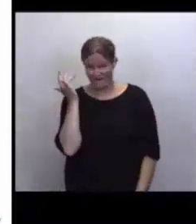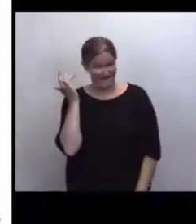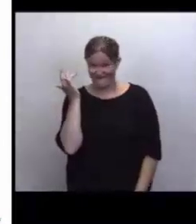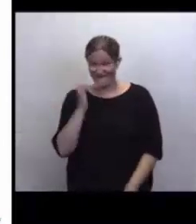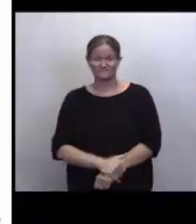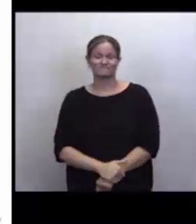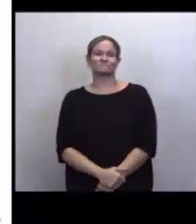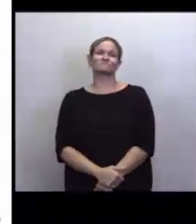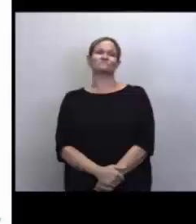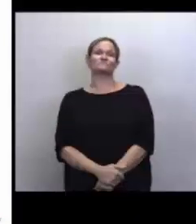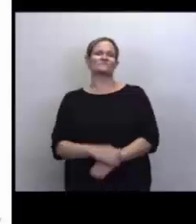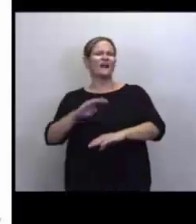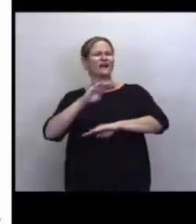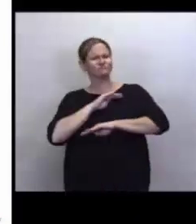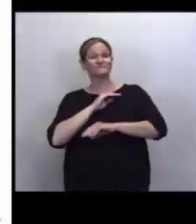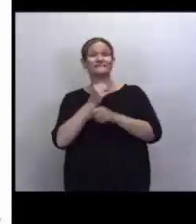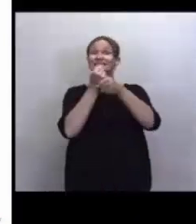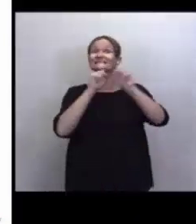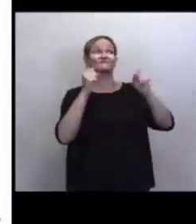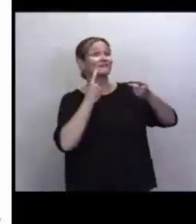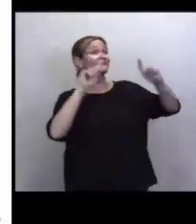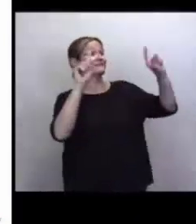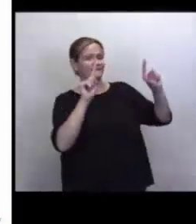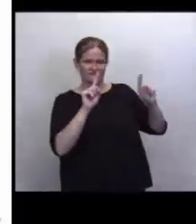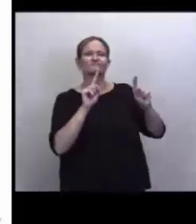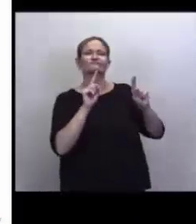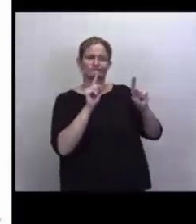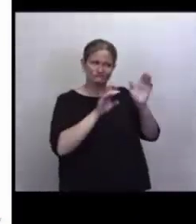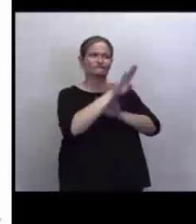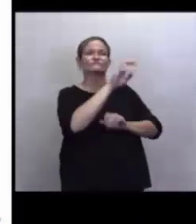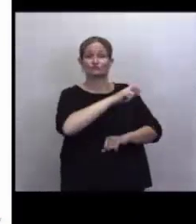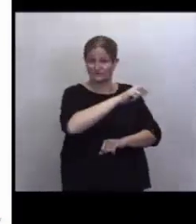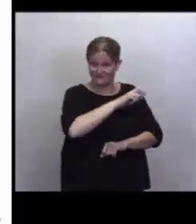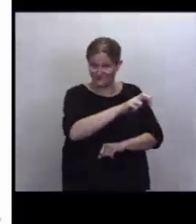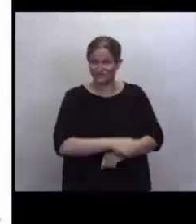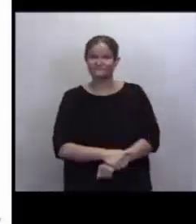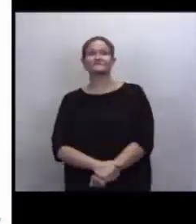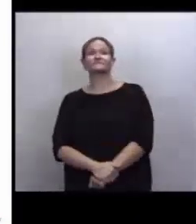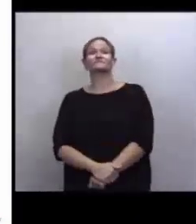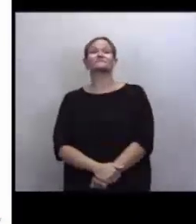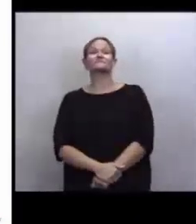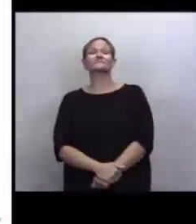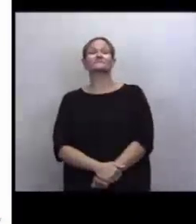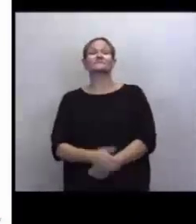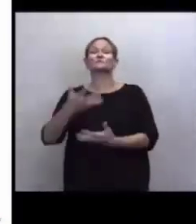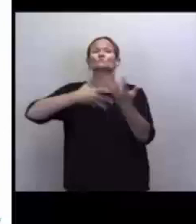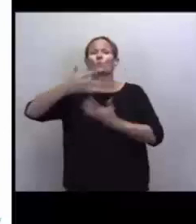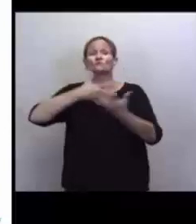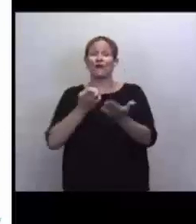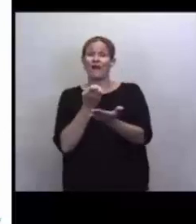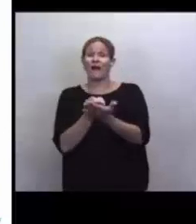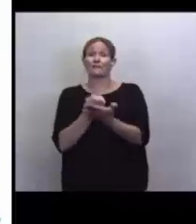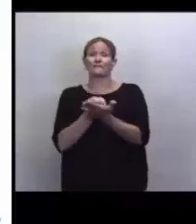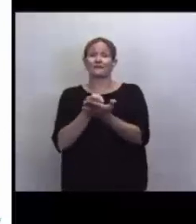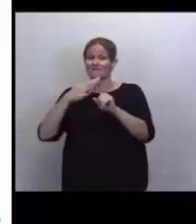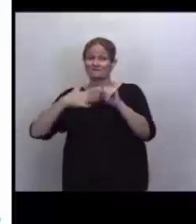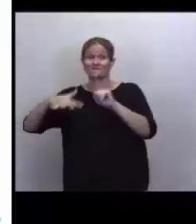de las alternativas y los objetivos de protección ambiental nacionales, estatales y